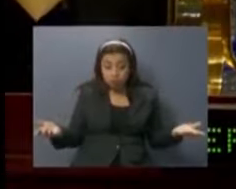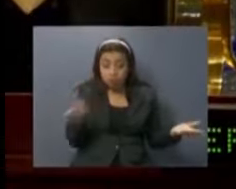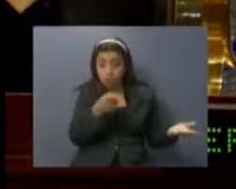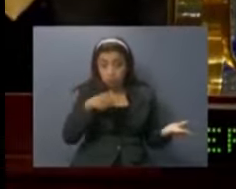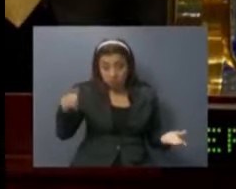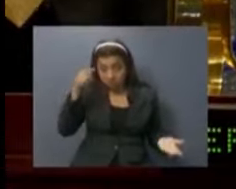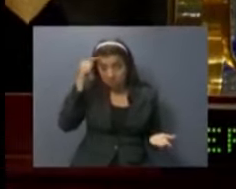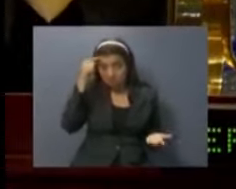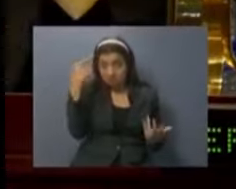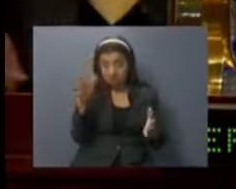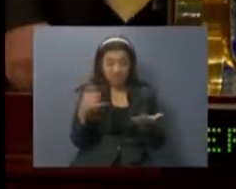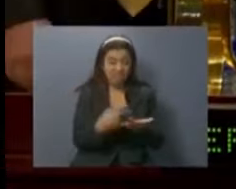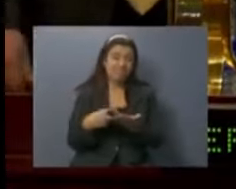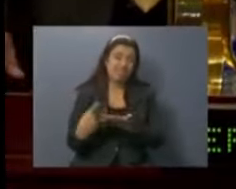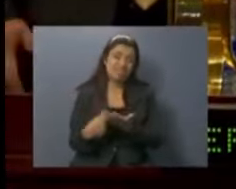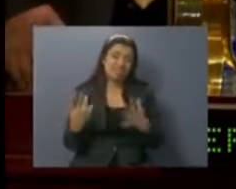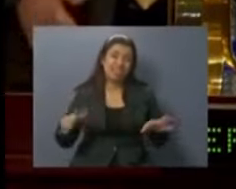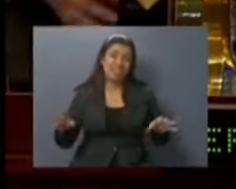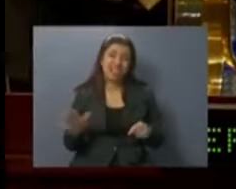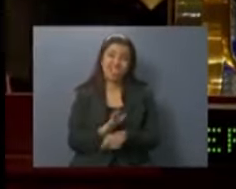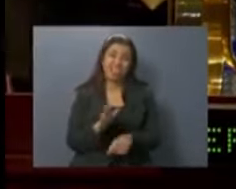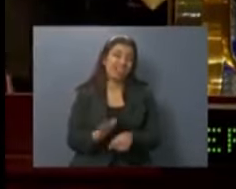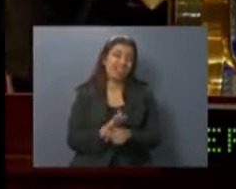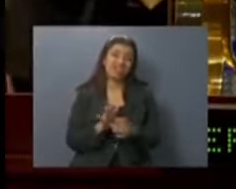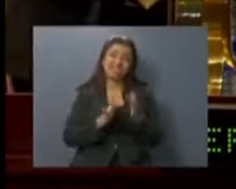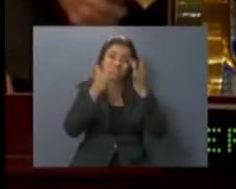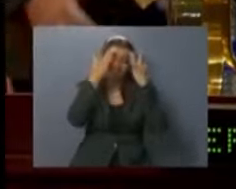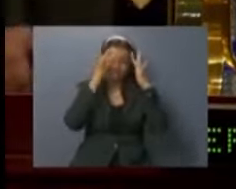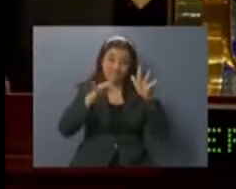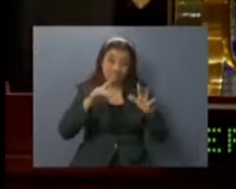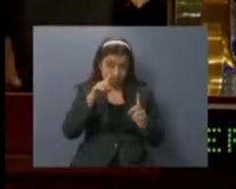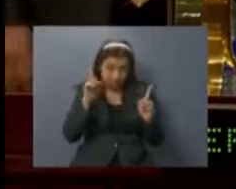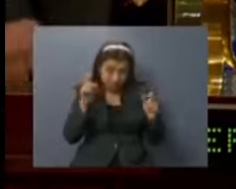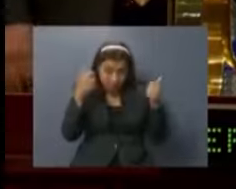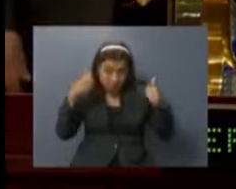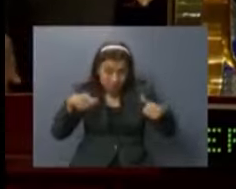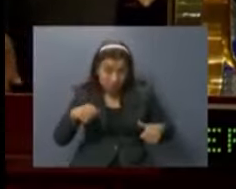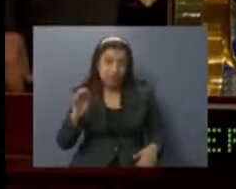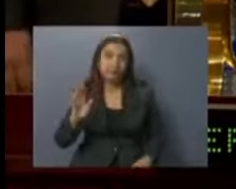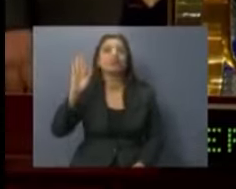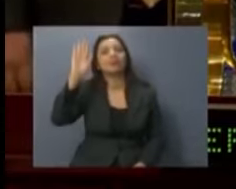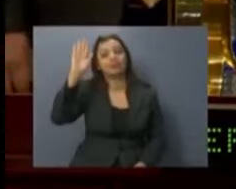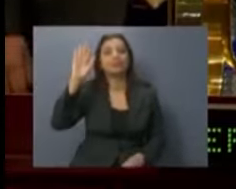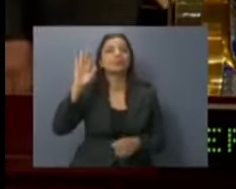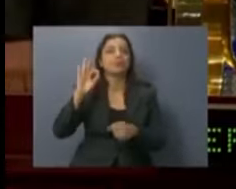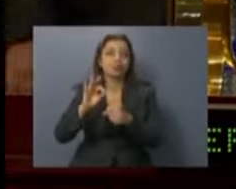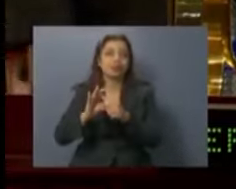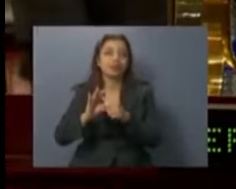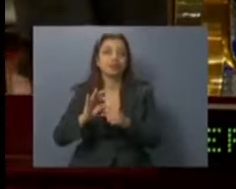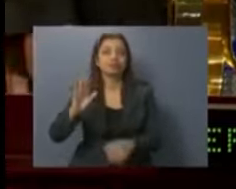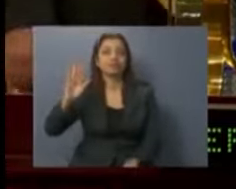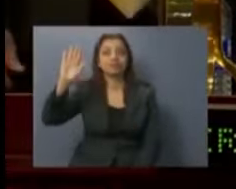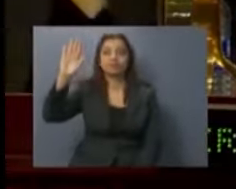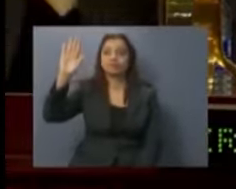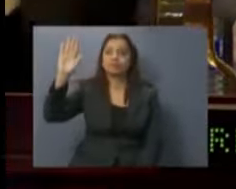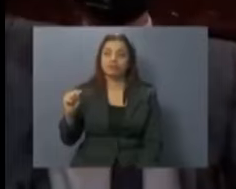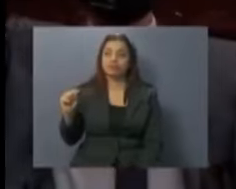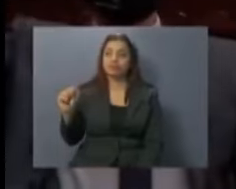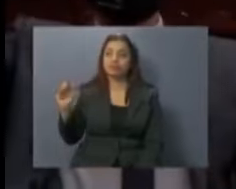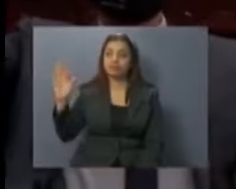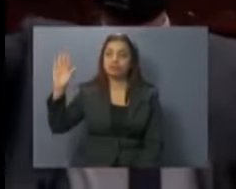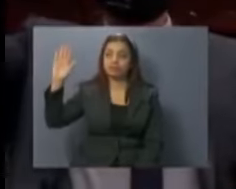conforme lo dispone la constitución del país elementos que constituyen a un grave atentado al principio de separación e independencia